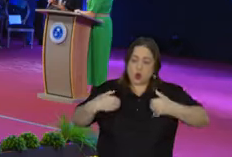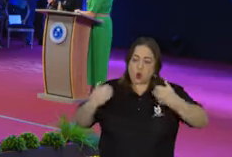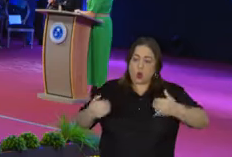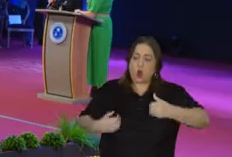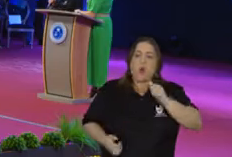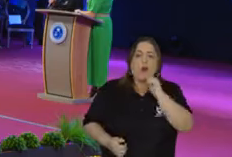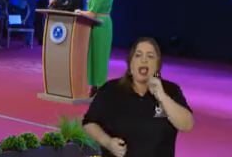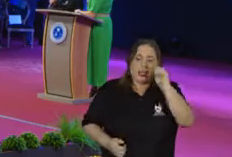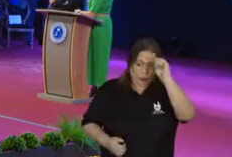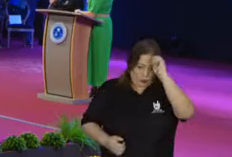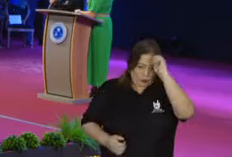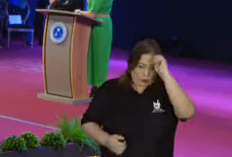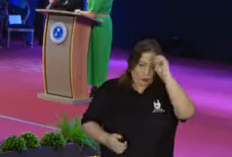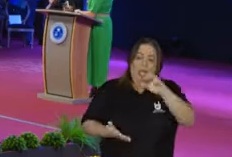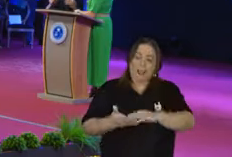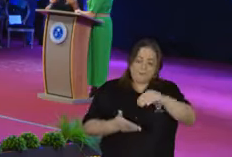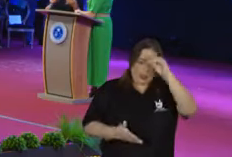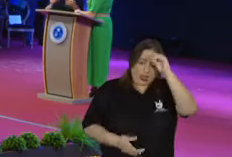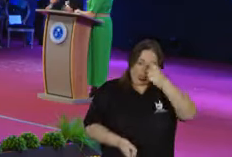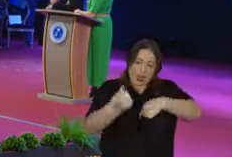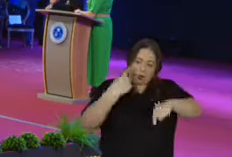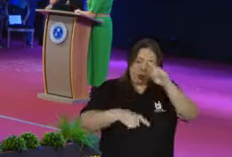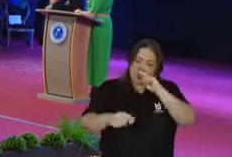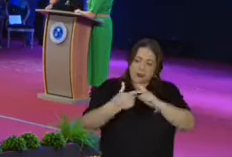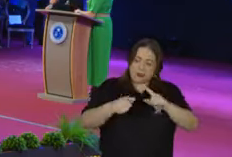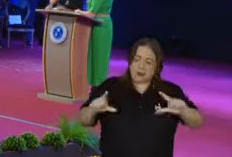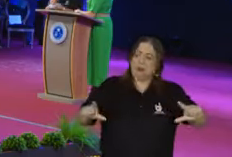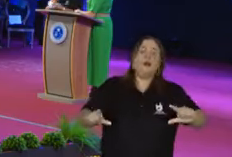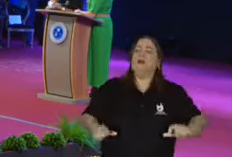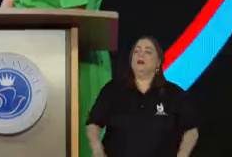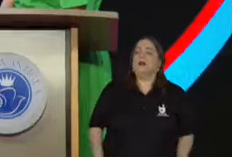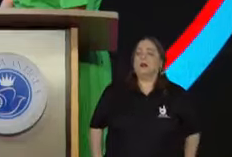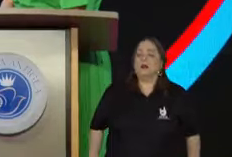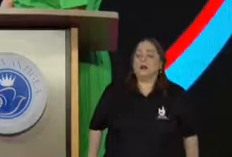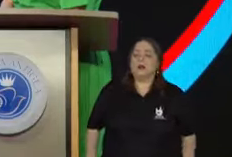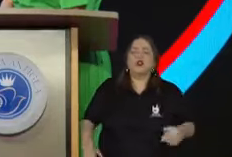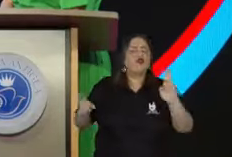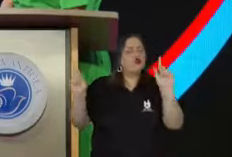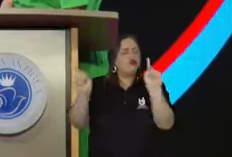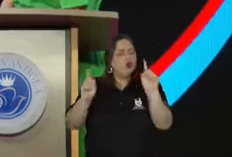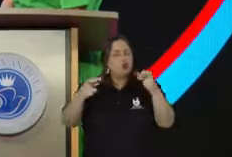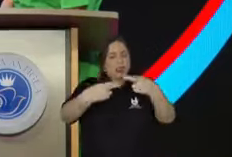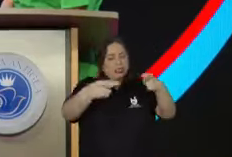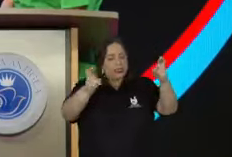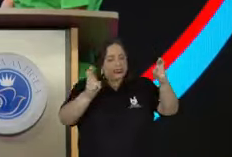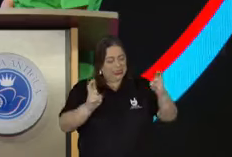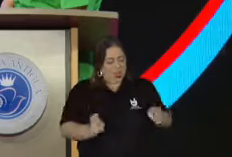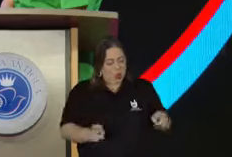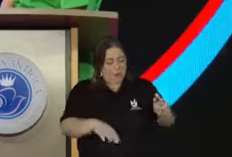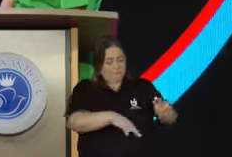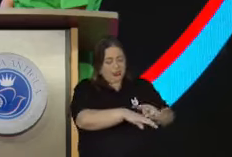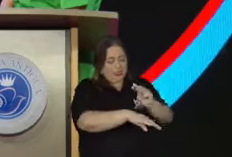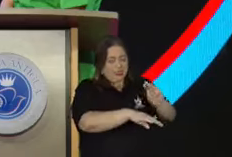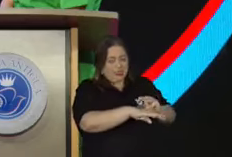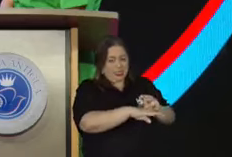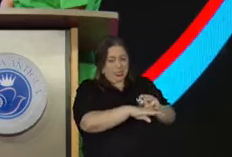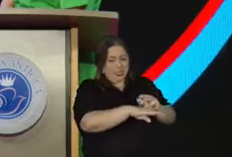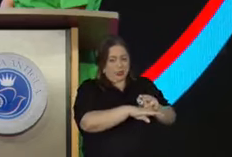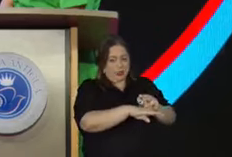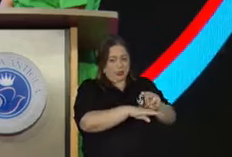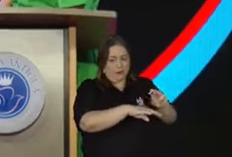y adultos. Vamos a recibirlos todos en el salón del Ministerio Ágape,